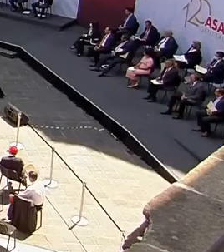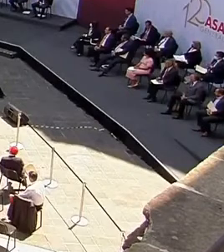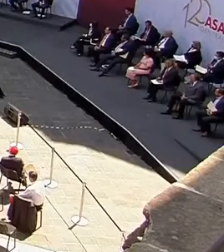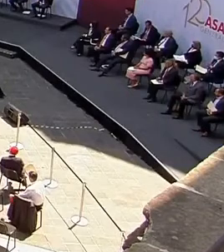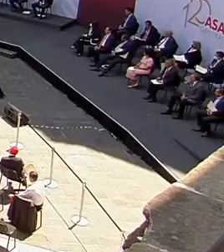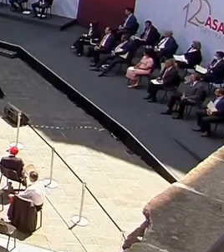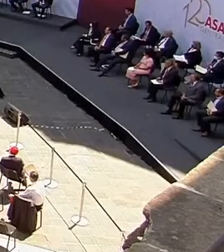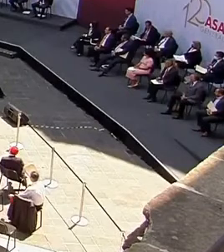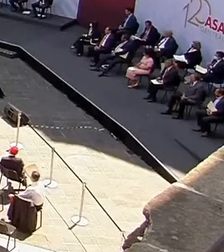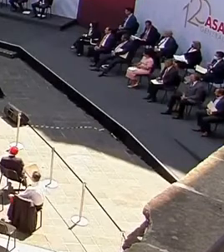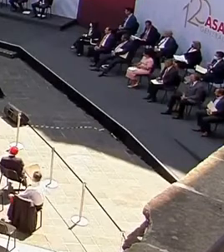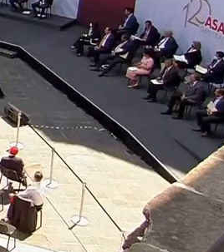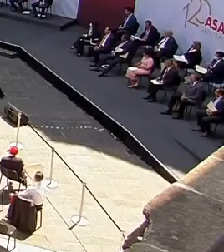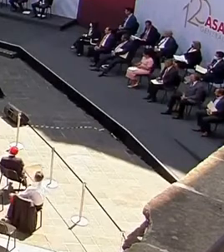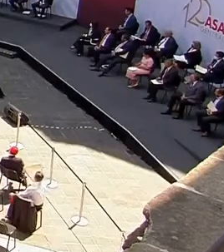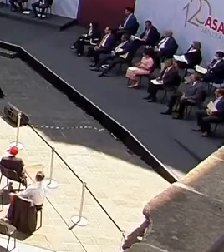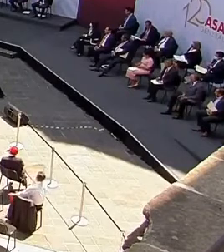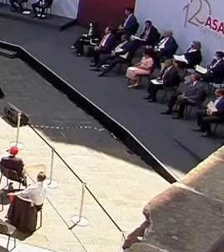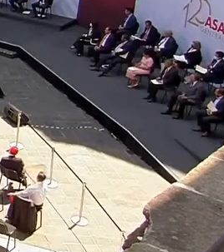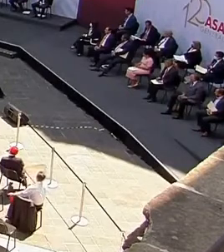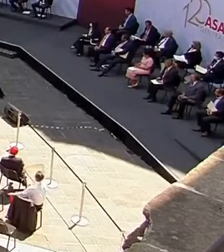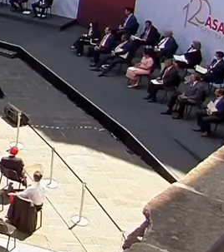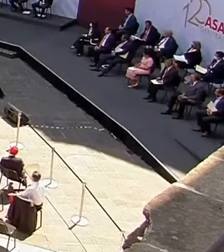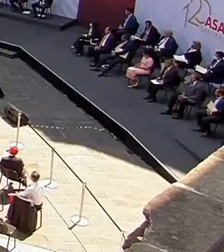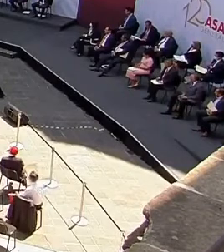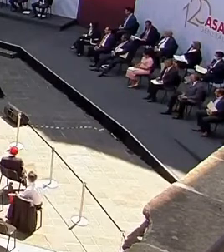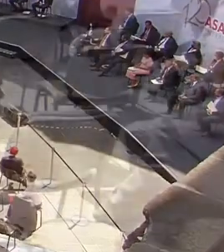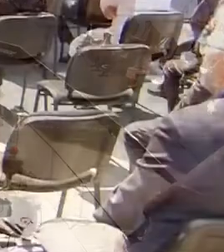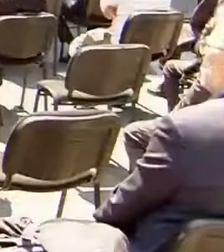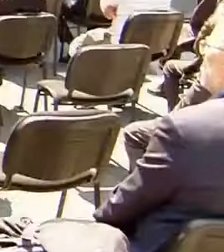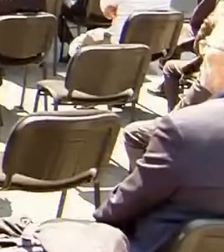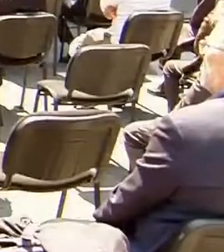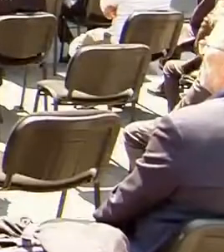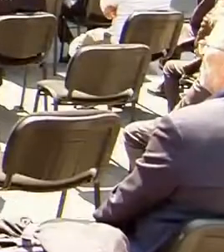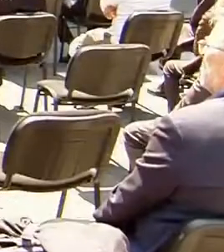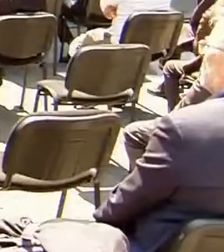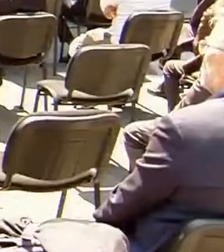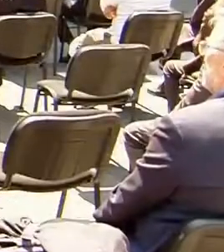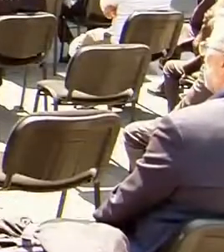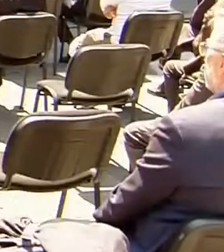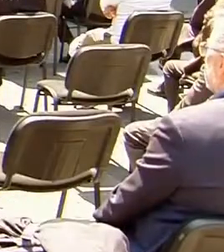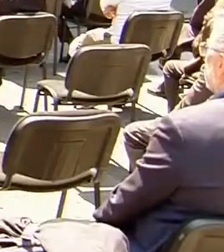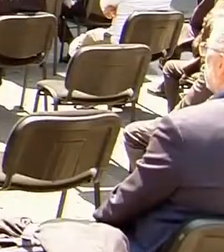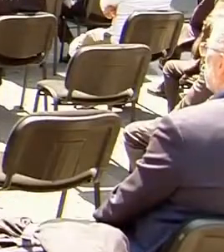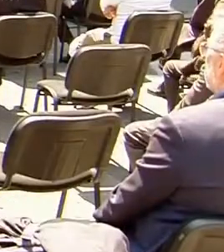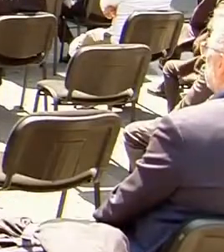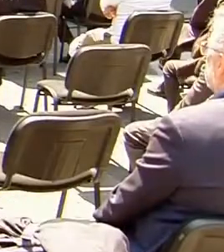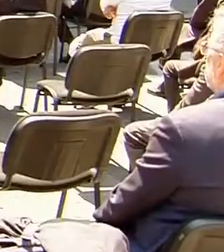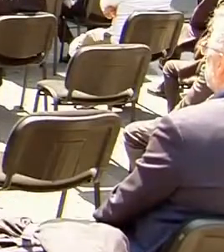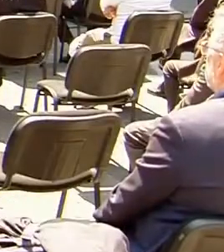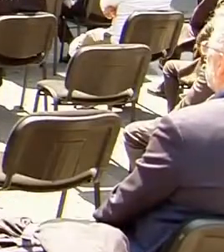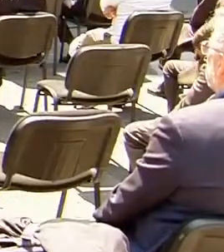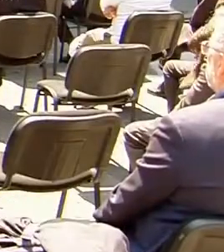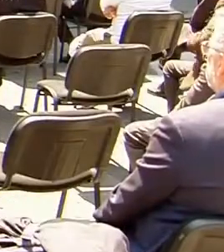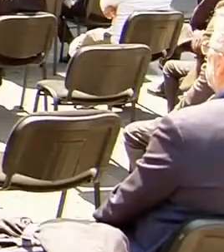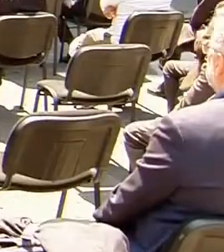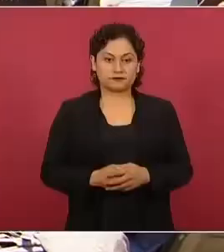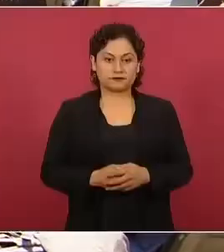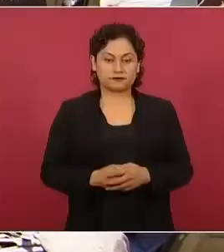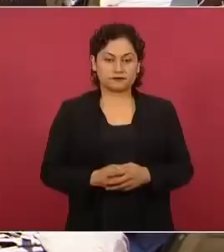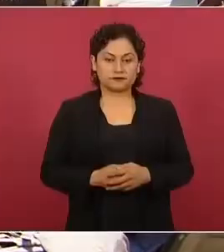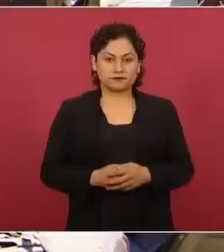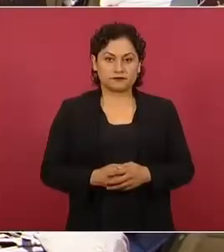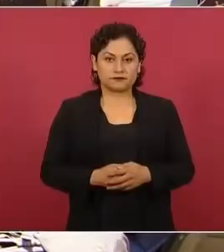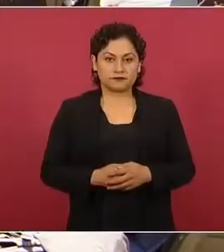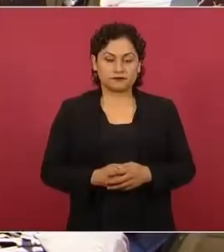Bienvenidas, bienvenidos, amigas, amigos, asambleístas, buenos días. Bienvenidos a este